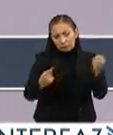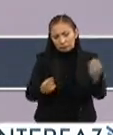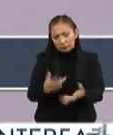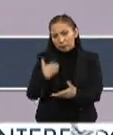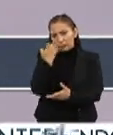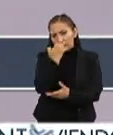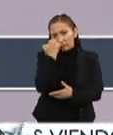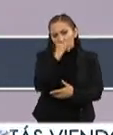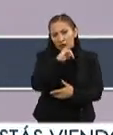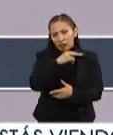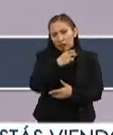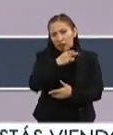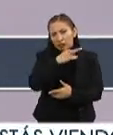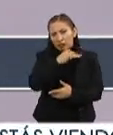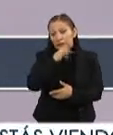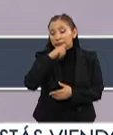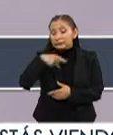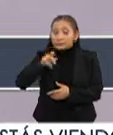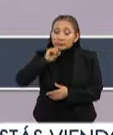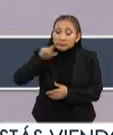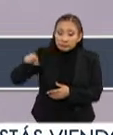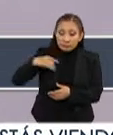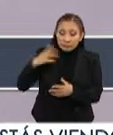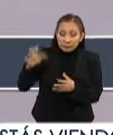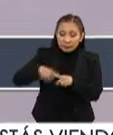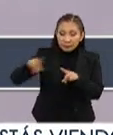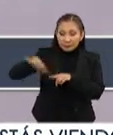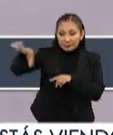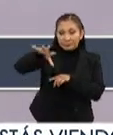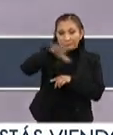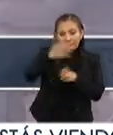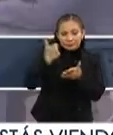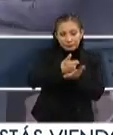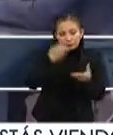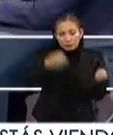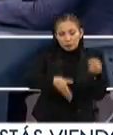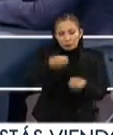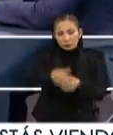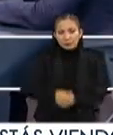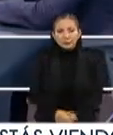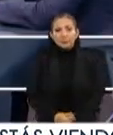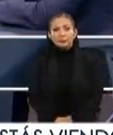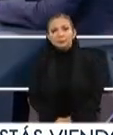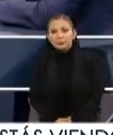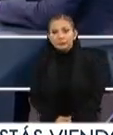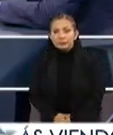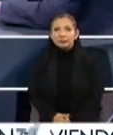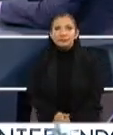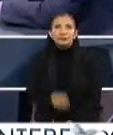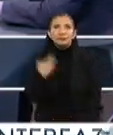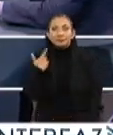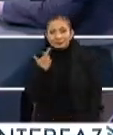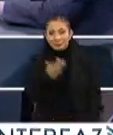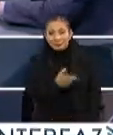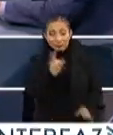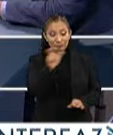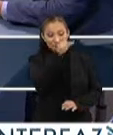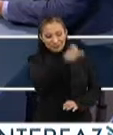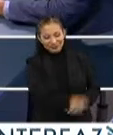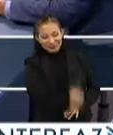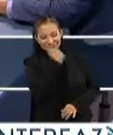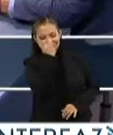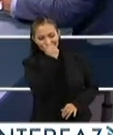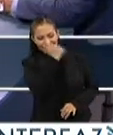la Facultad de Ingeniería, sin embargo es interdisciplinario, ¿no? Así es. Se antoja que este egresado